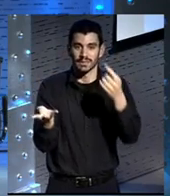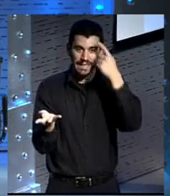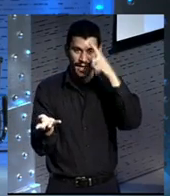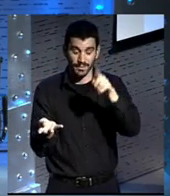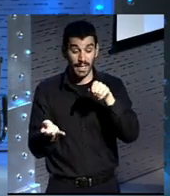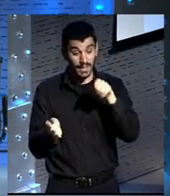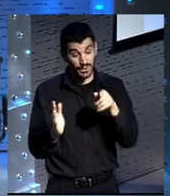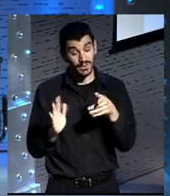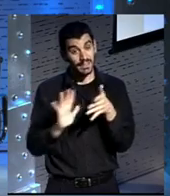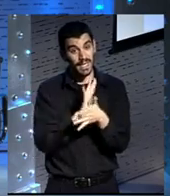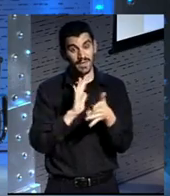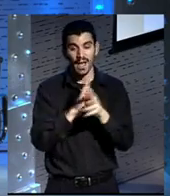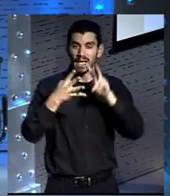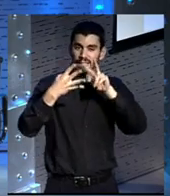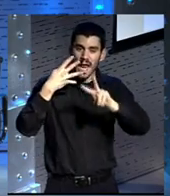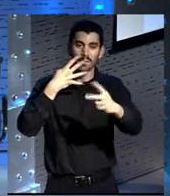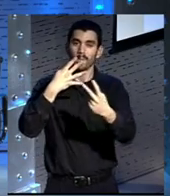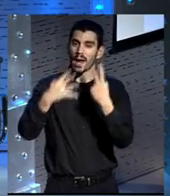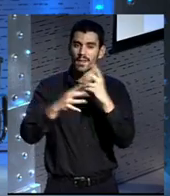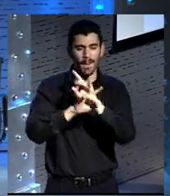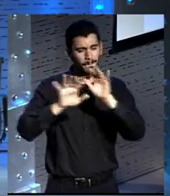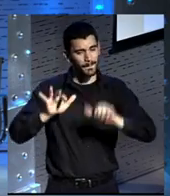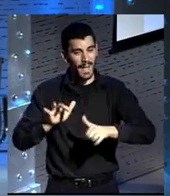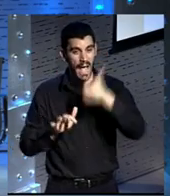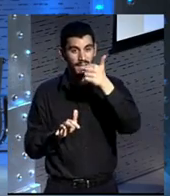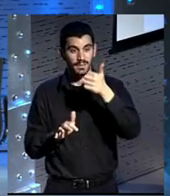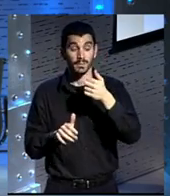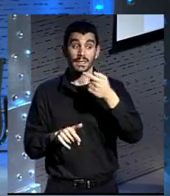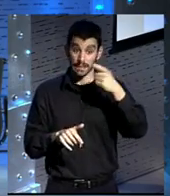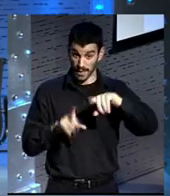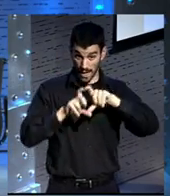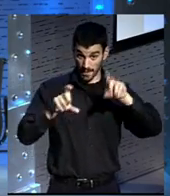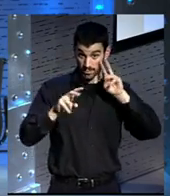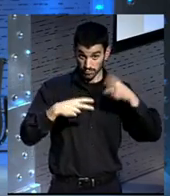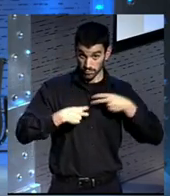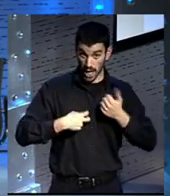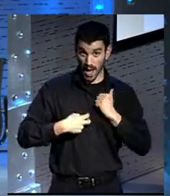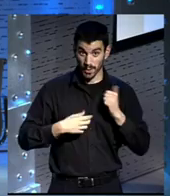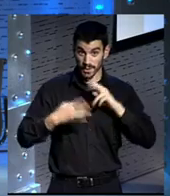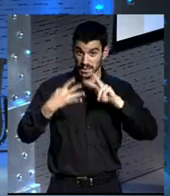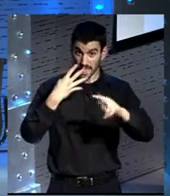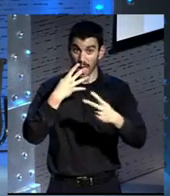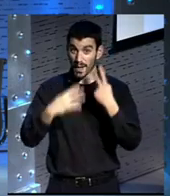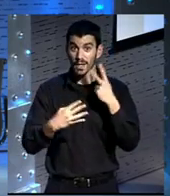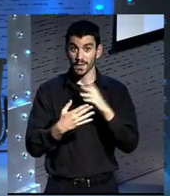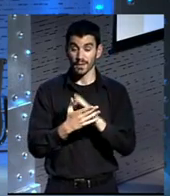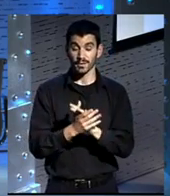aumenta el nivel de transparencia, pero también aumenta el nivel de transparencia para las propias organizaciones empresariales o para las organizaciones